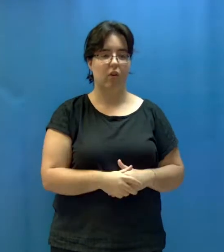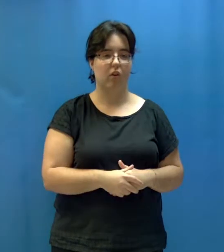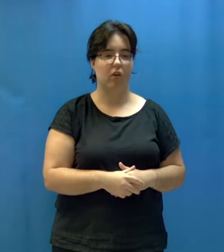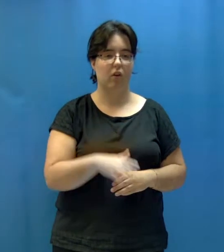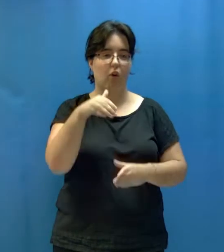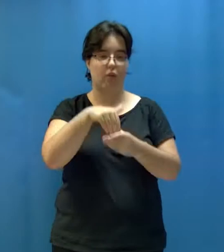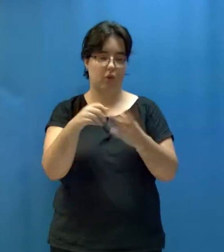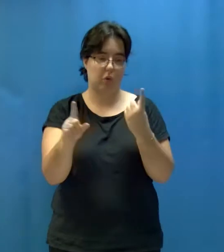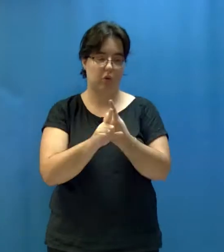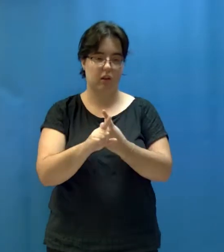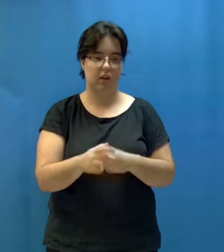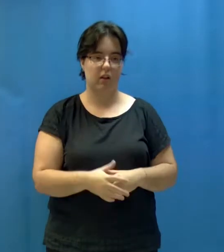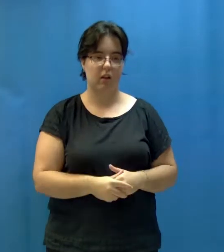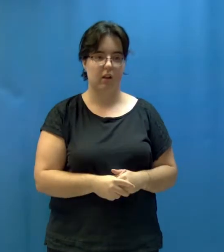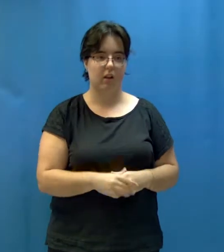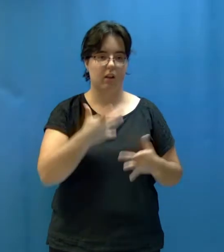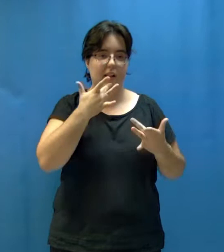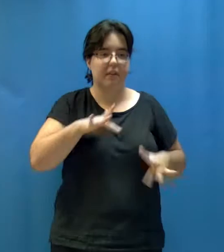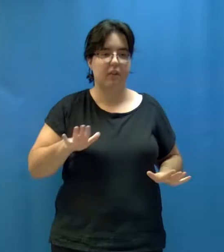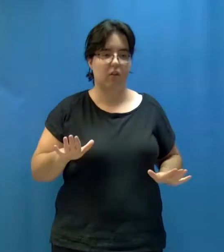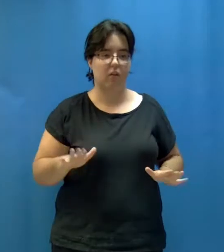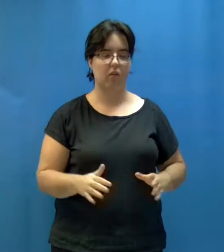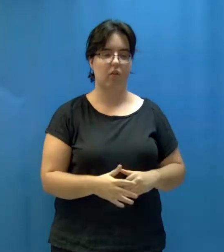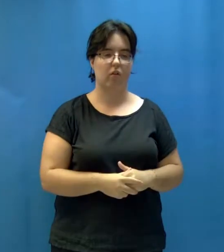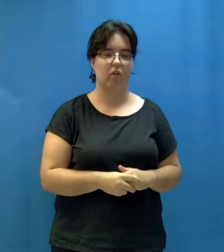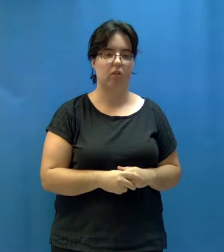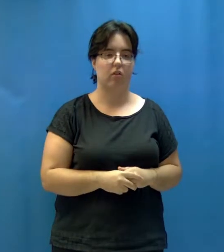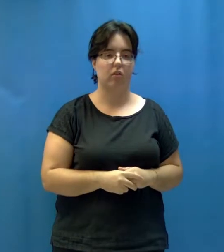¿Votos en contra? ¿Abstenciones?